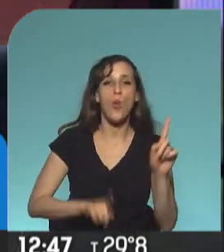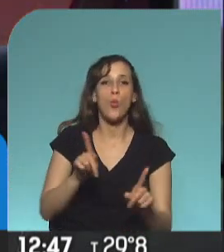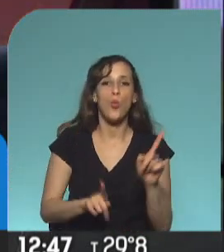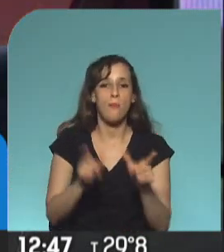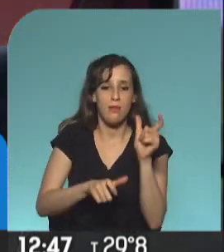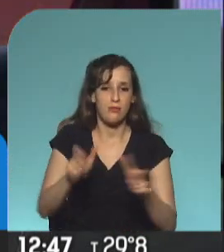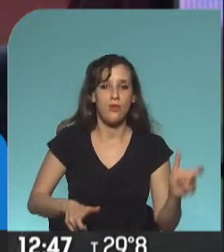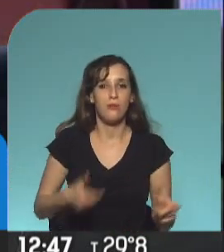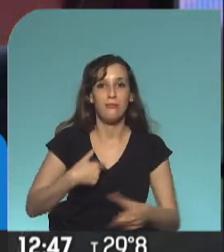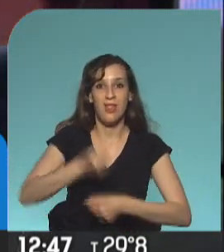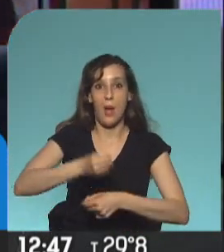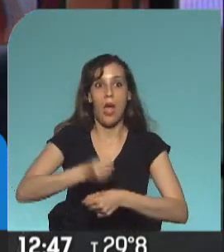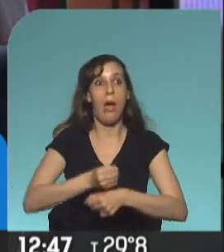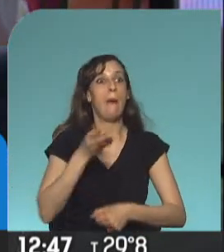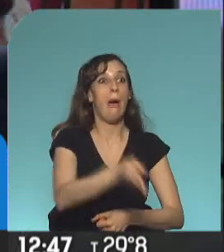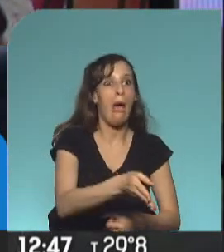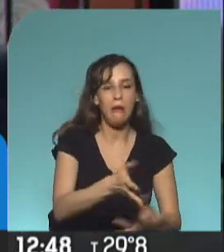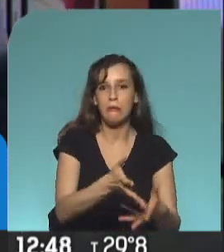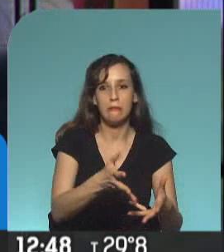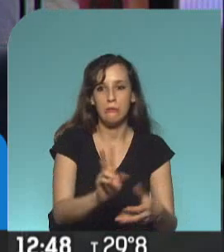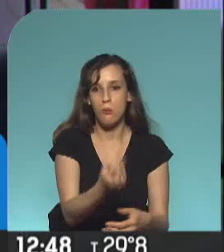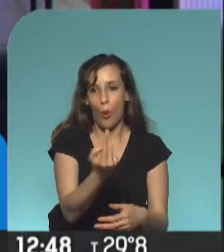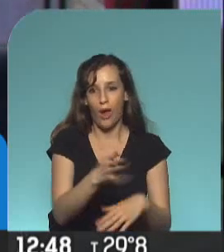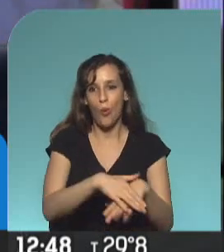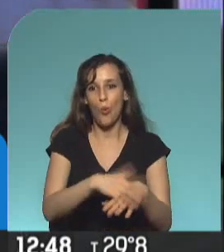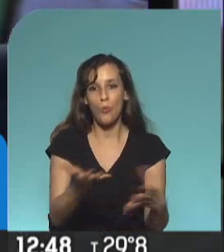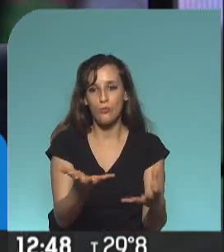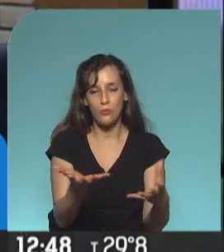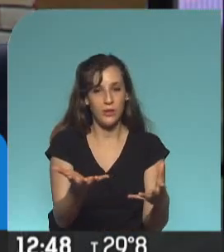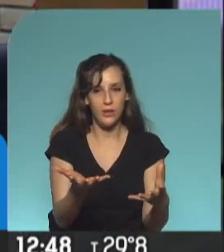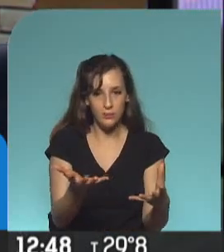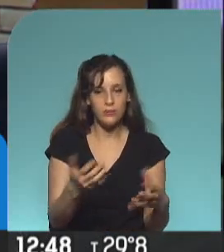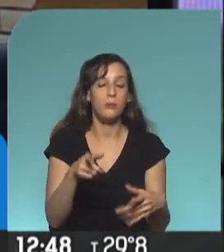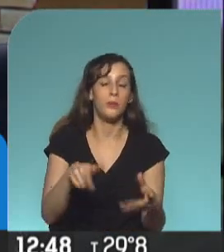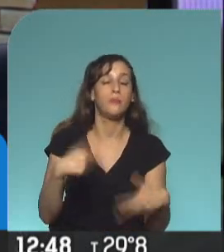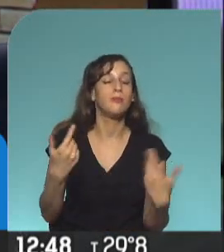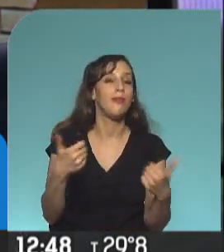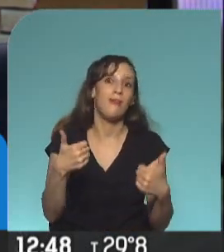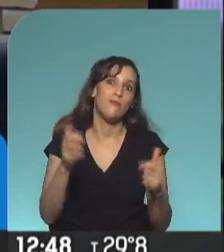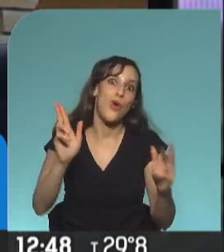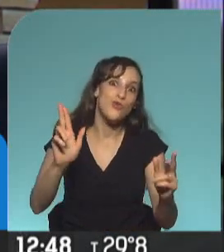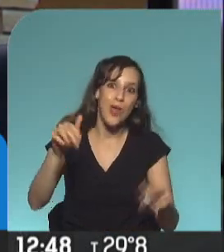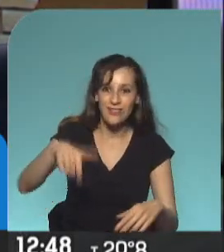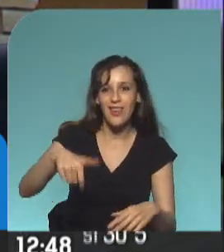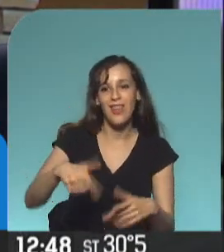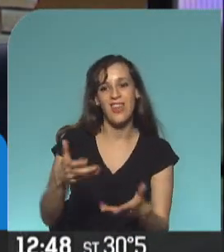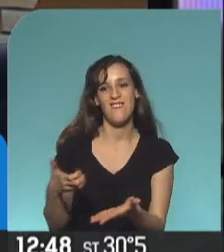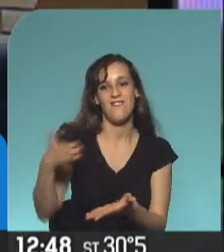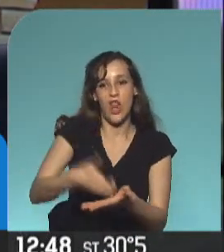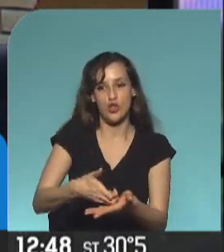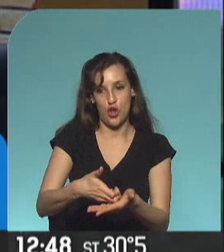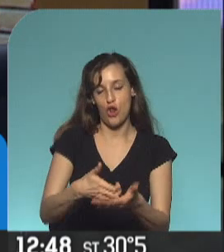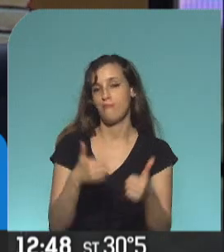la educación. Así que bueno, bienvenido que esta inversión por fin se esté dando, pero bueno, la construcción